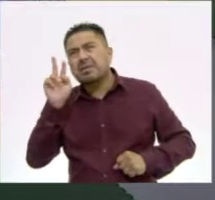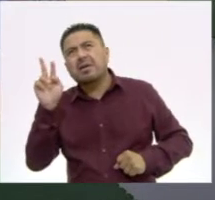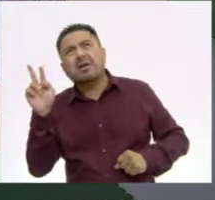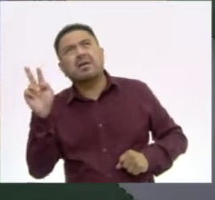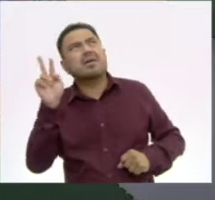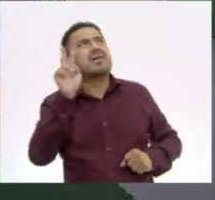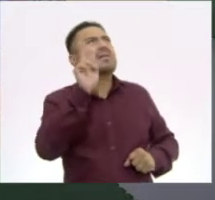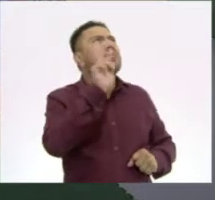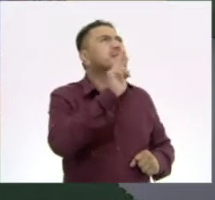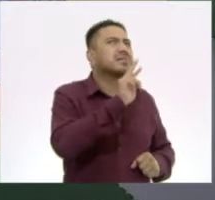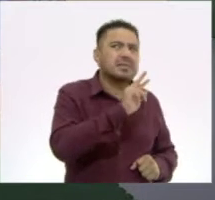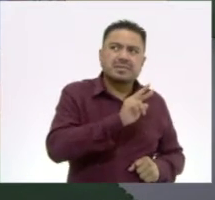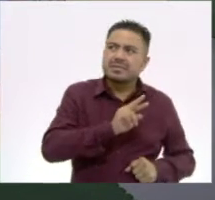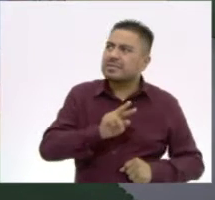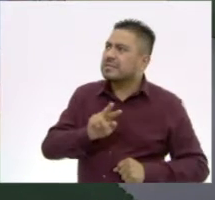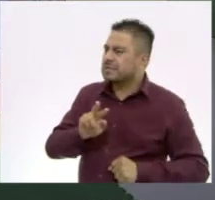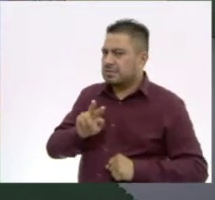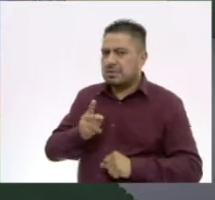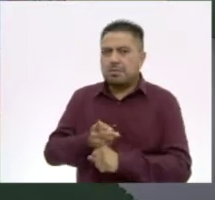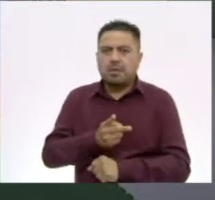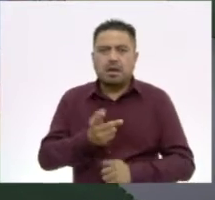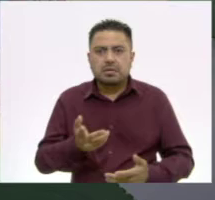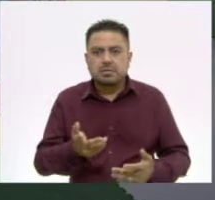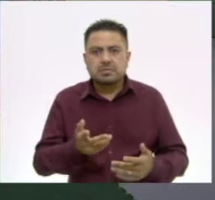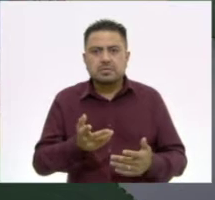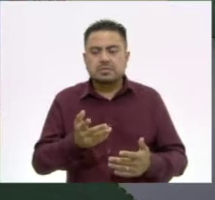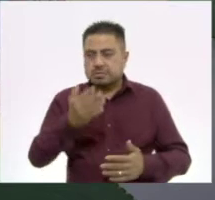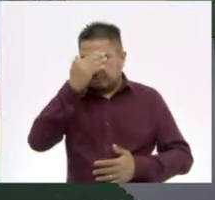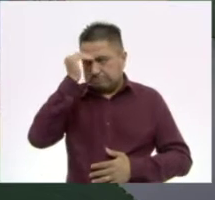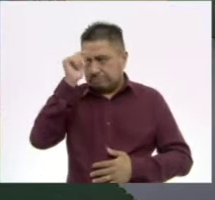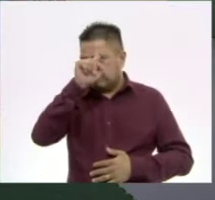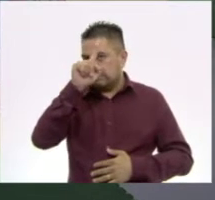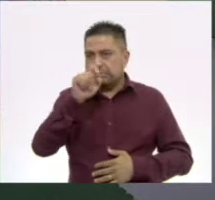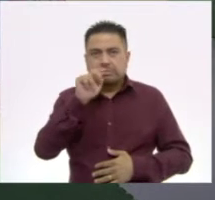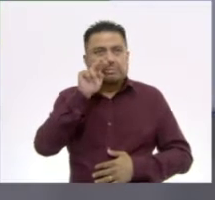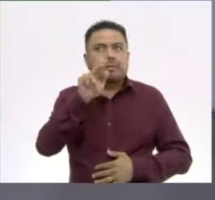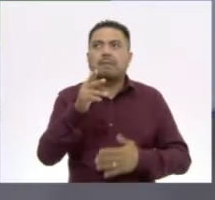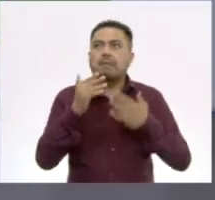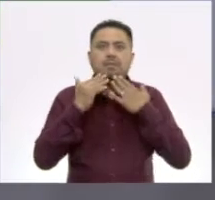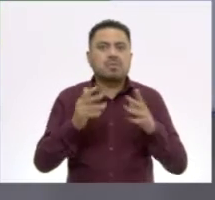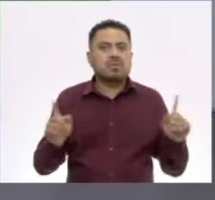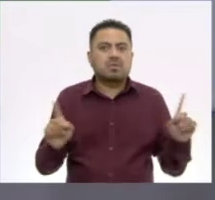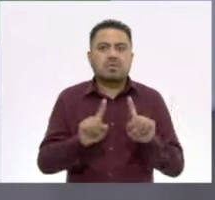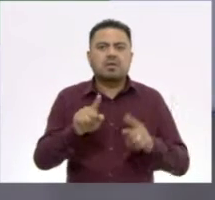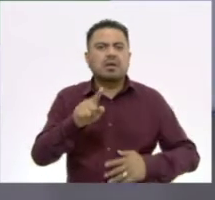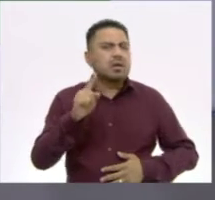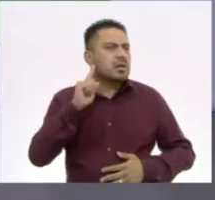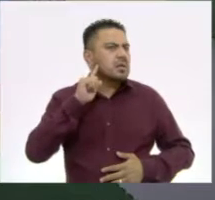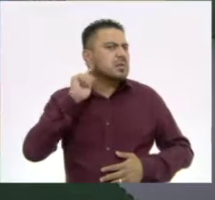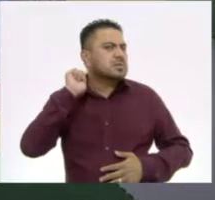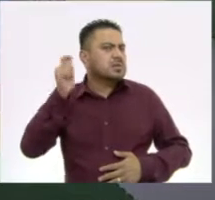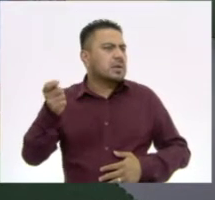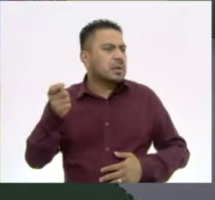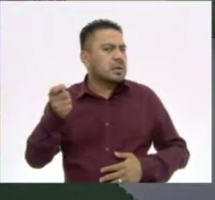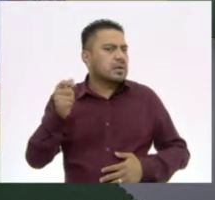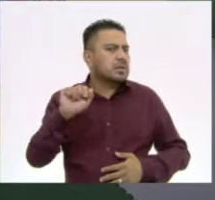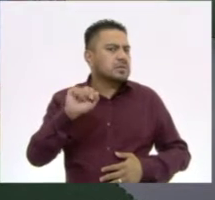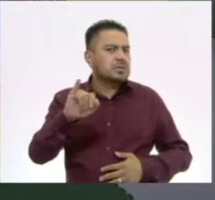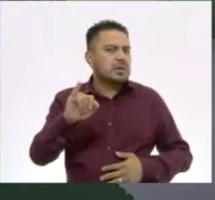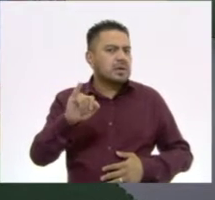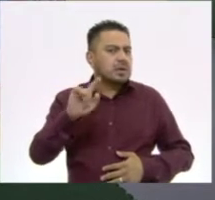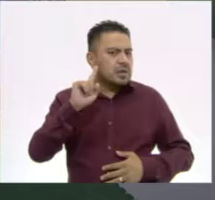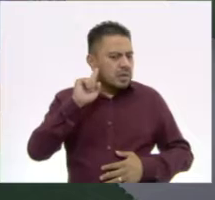sí qué pasa pues no sé no vemos muy bien escuchaste eso sí